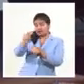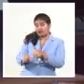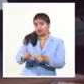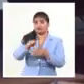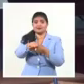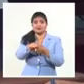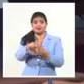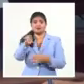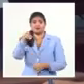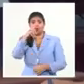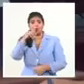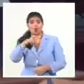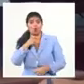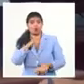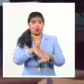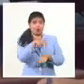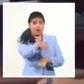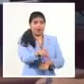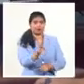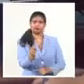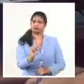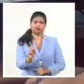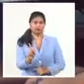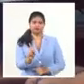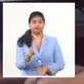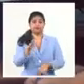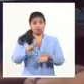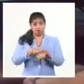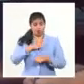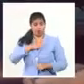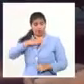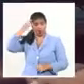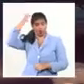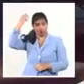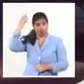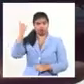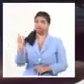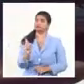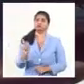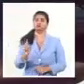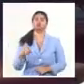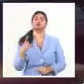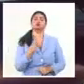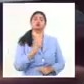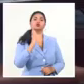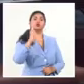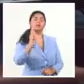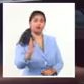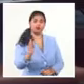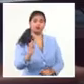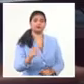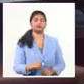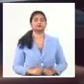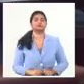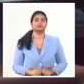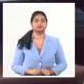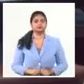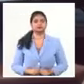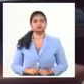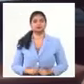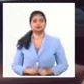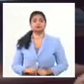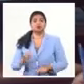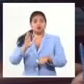nuestras termoeléctricas. Tiene que ver, y es lo que está tratando de borrar las matrices que montan los odiadores de la revolución, tiene que ver con